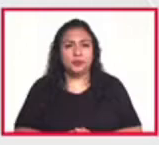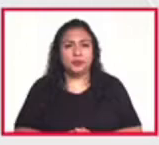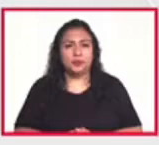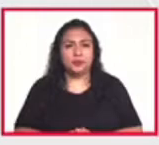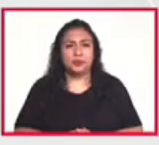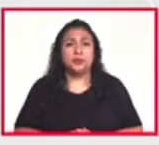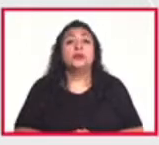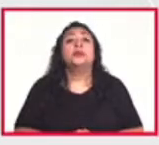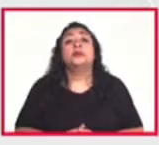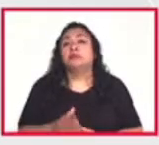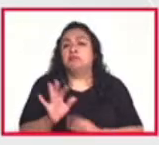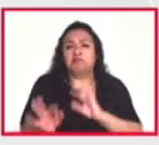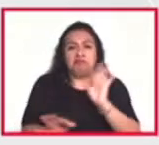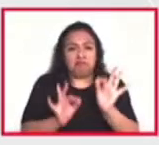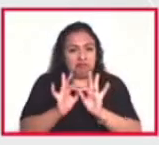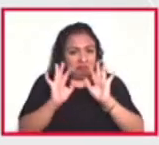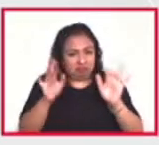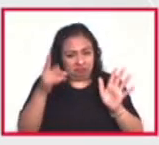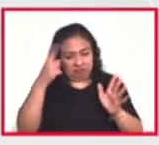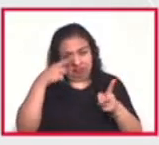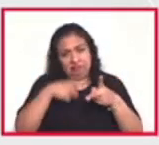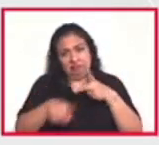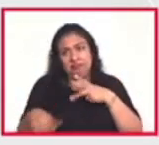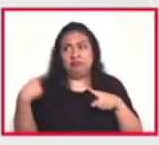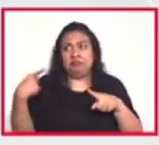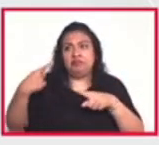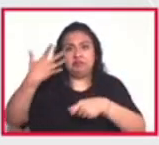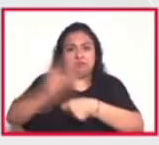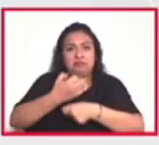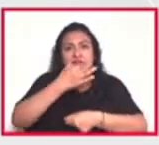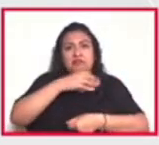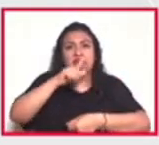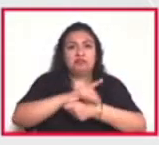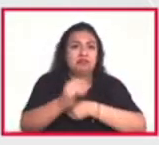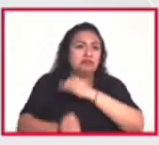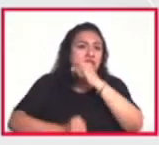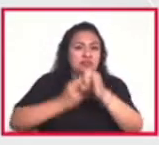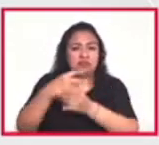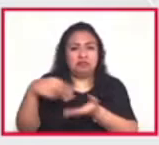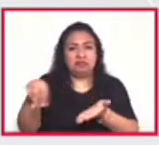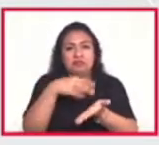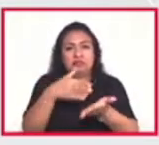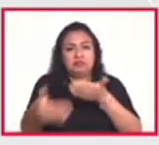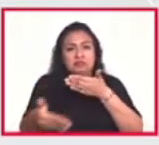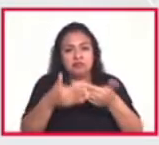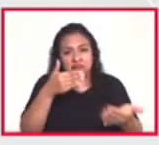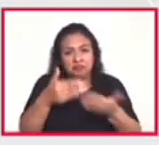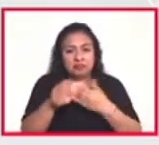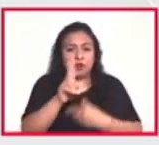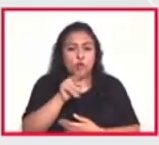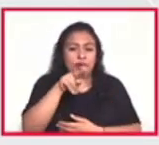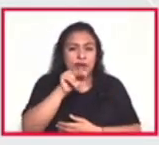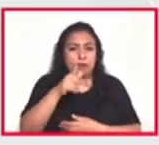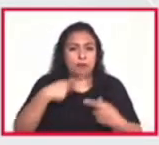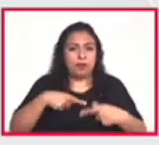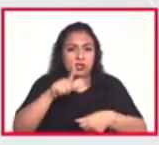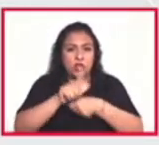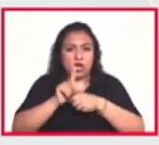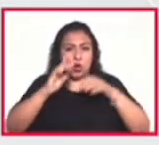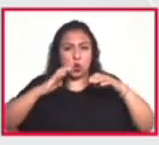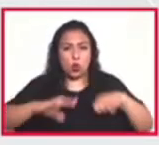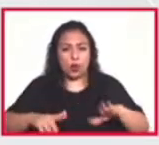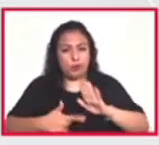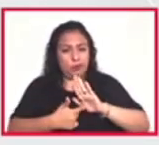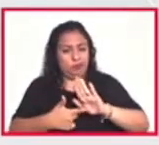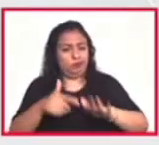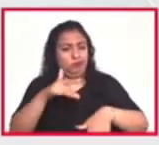Y todo está listo para que arranque la quinta edición del Festival Internacional de Danza Contemporánea Unipersonal Cuerpo al Descubierto.